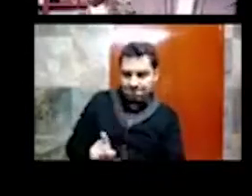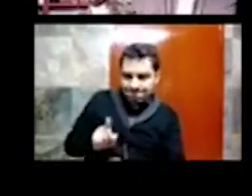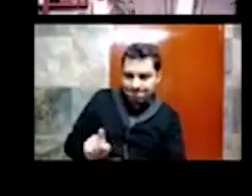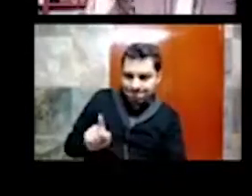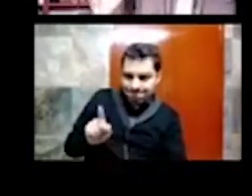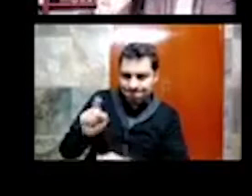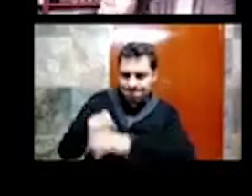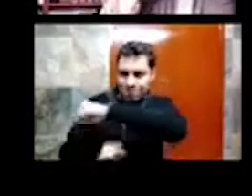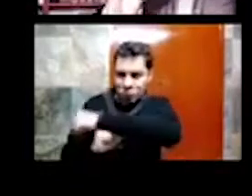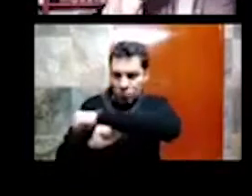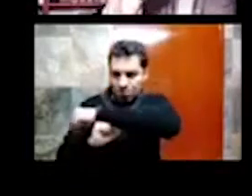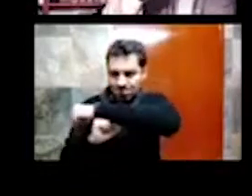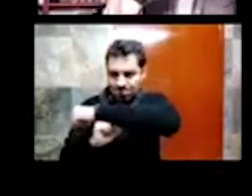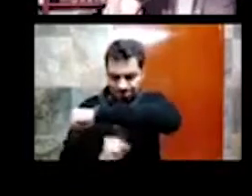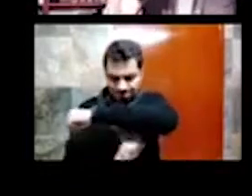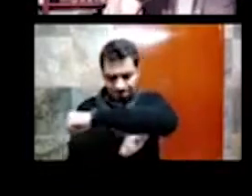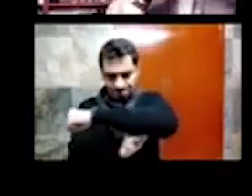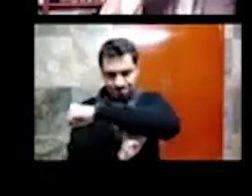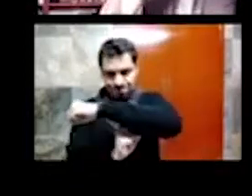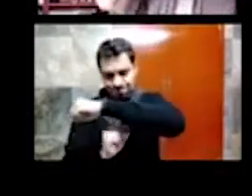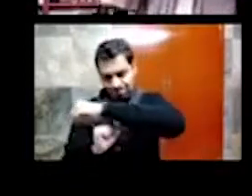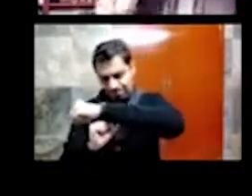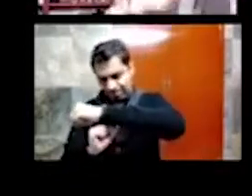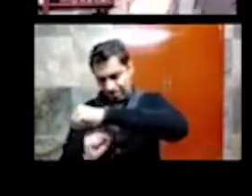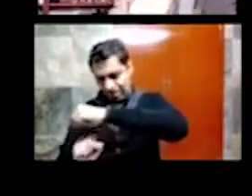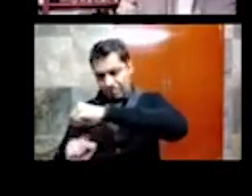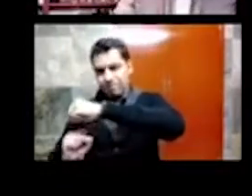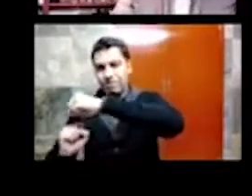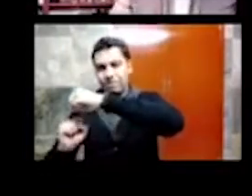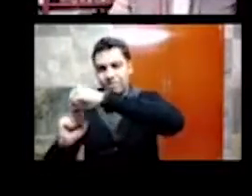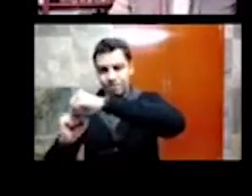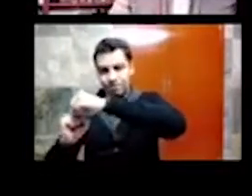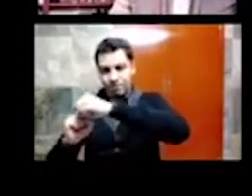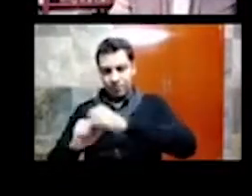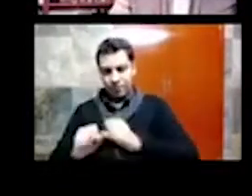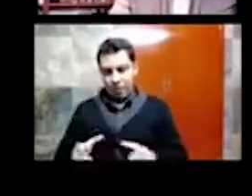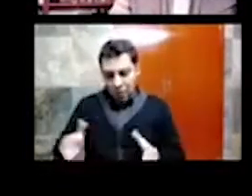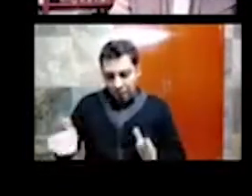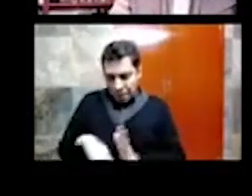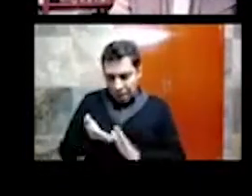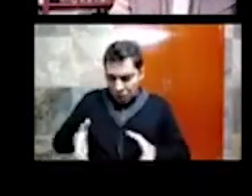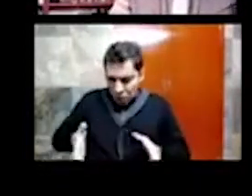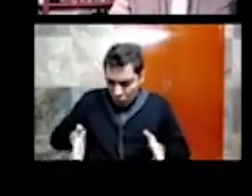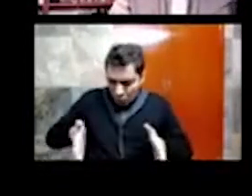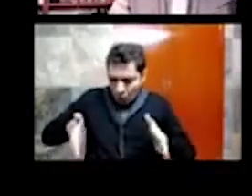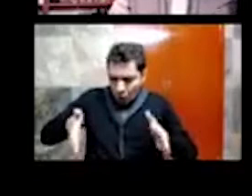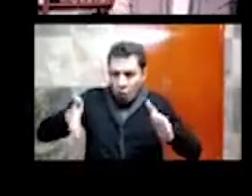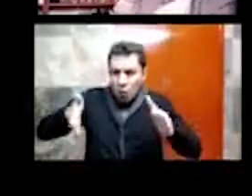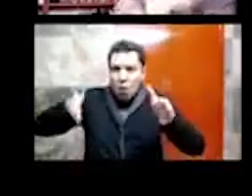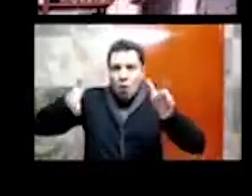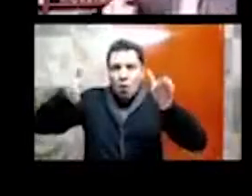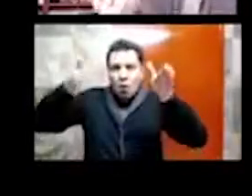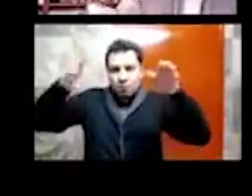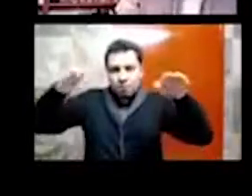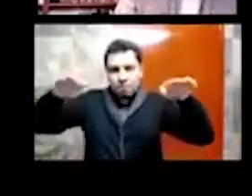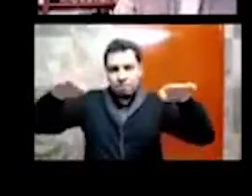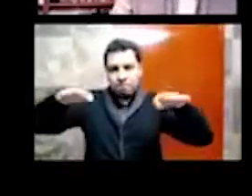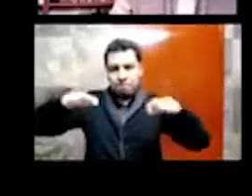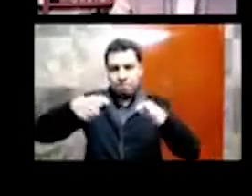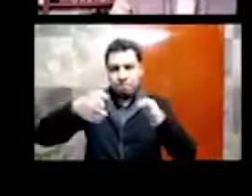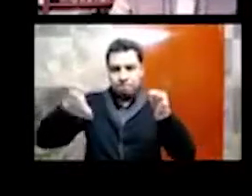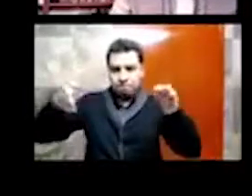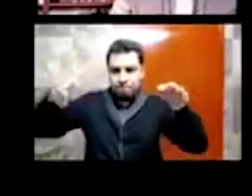conteniendo la estructura que va elevándose por encima del suelo, hasta adquirir pues